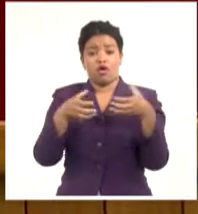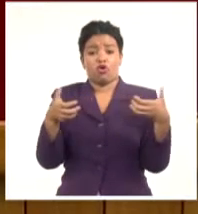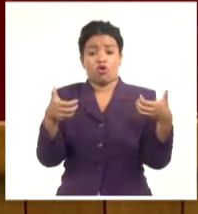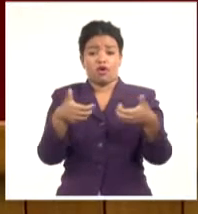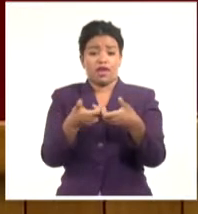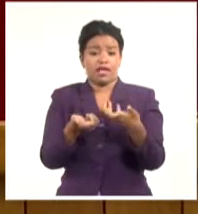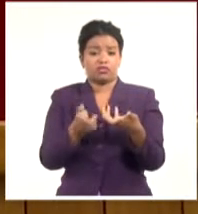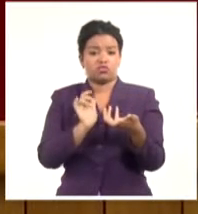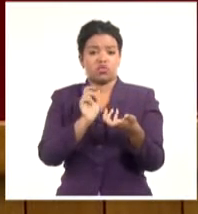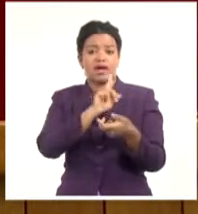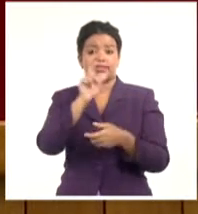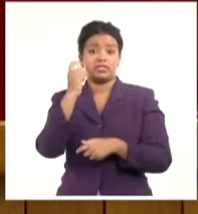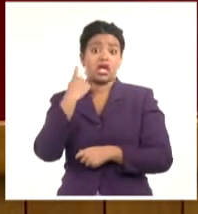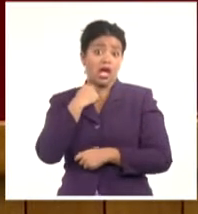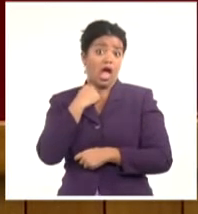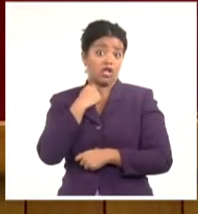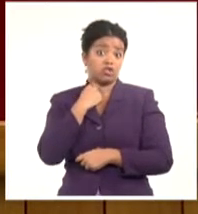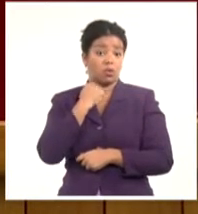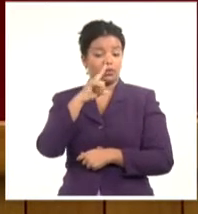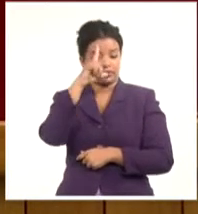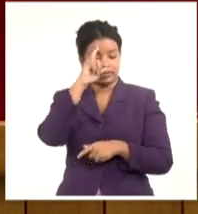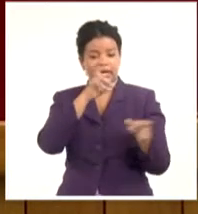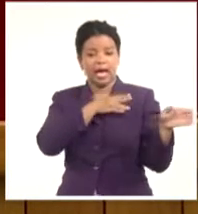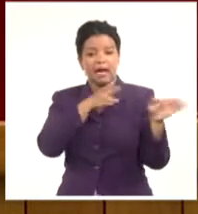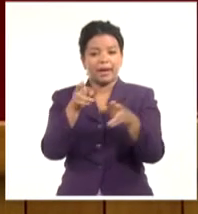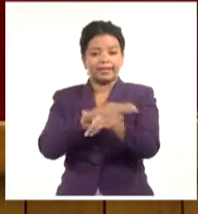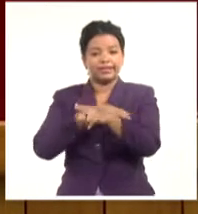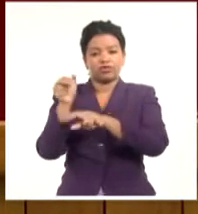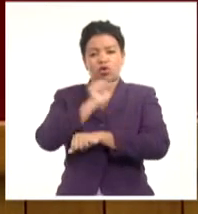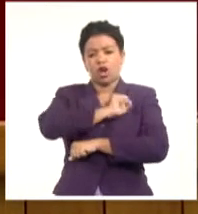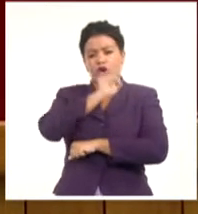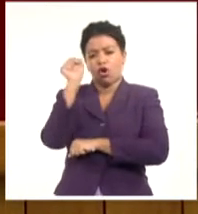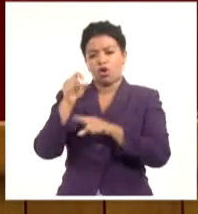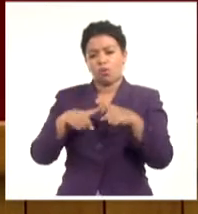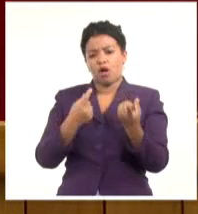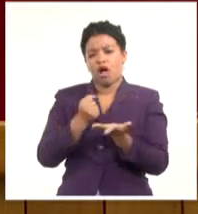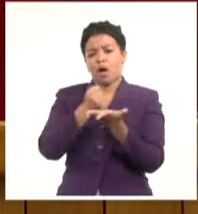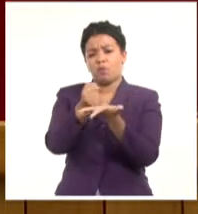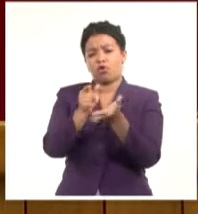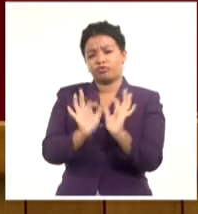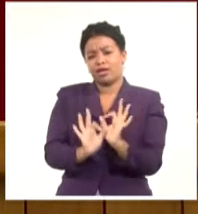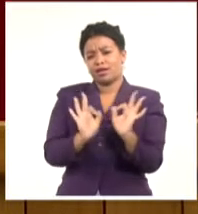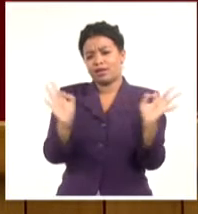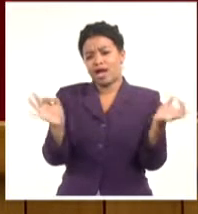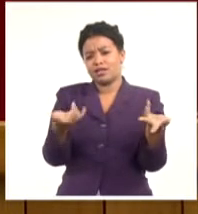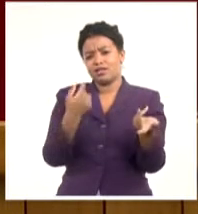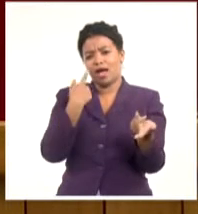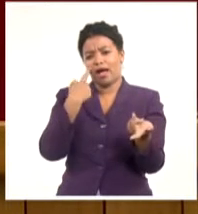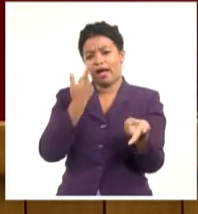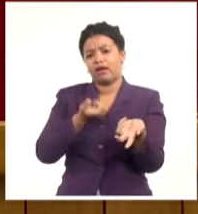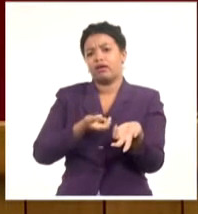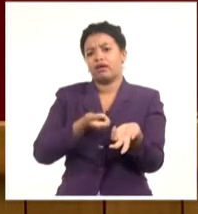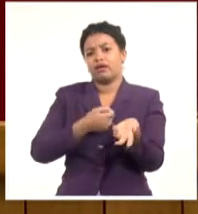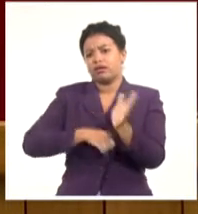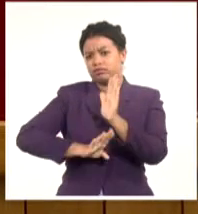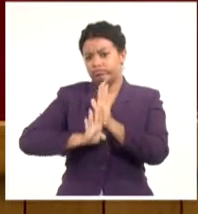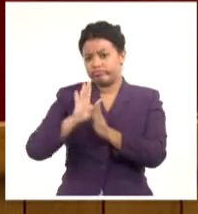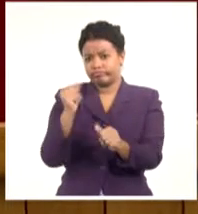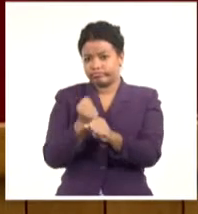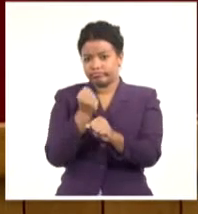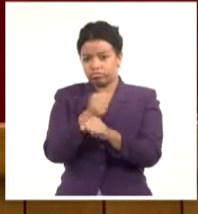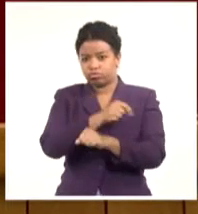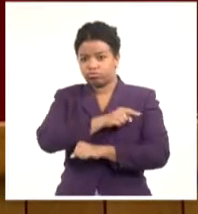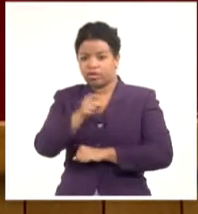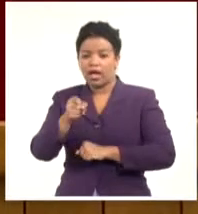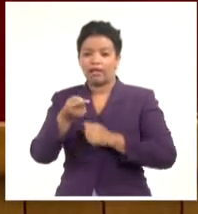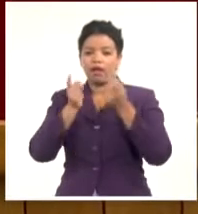Congreso centenario, es histórico por su aporte, y ese aporte la da la calidad, la madurez, la objetividad del